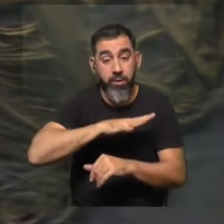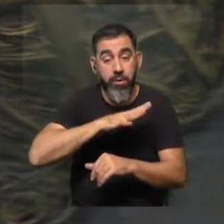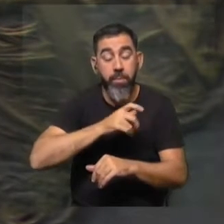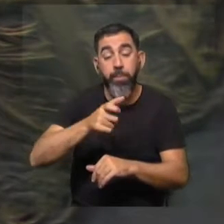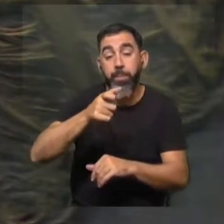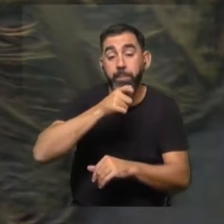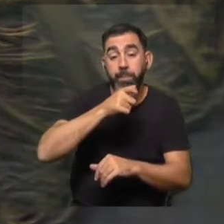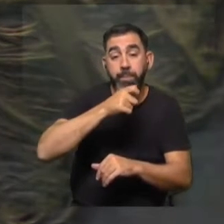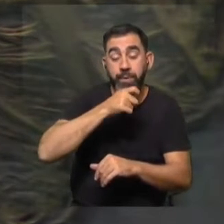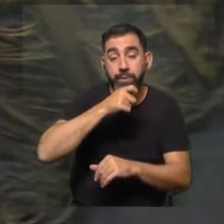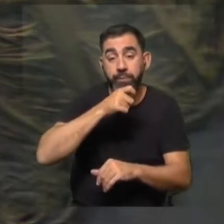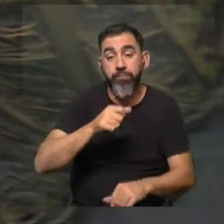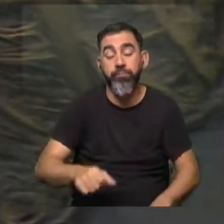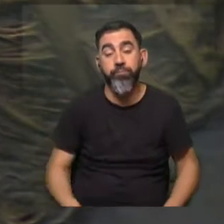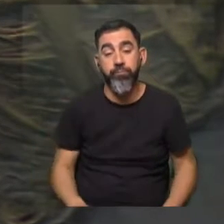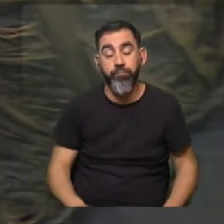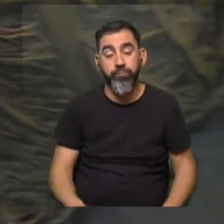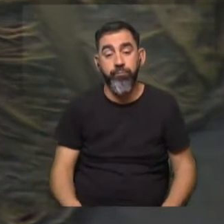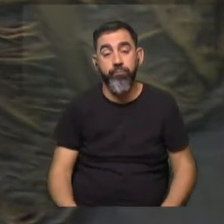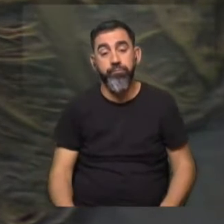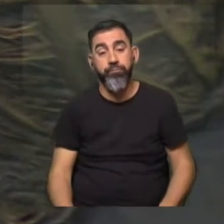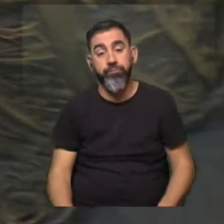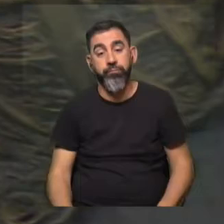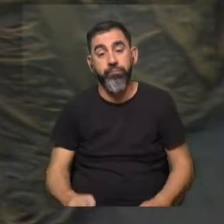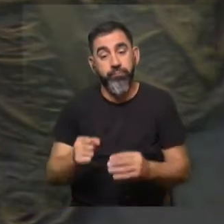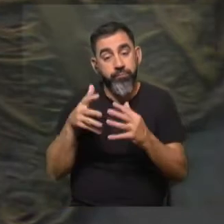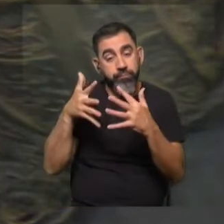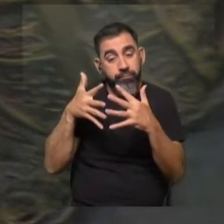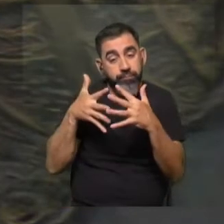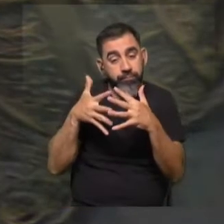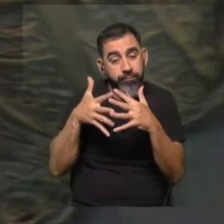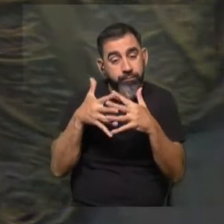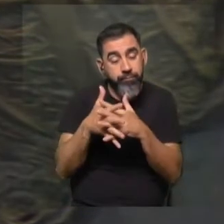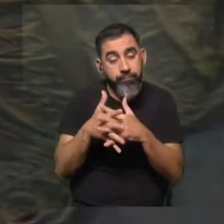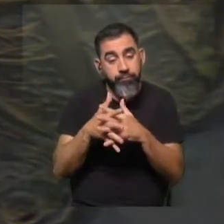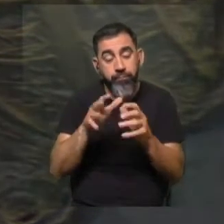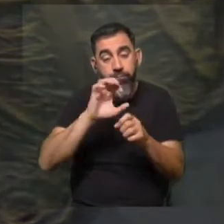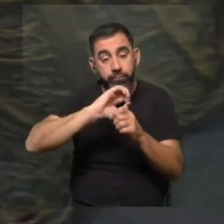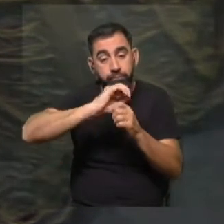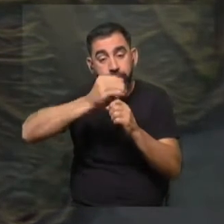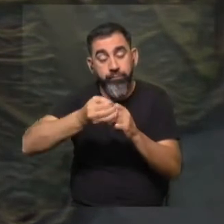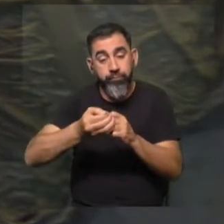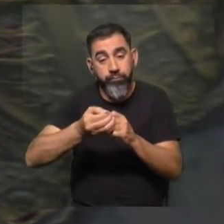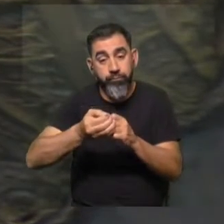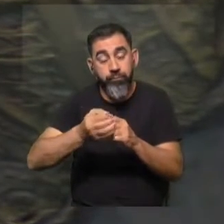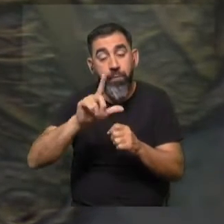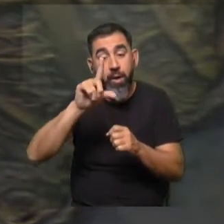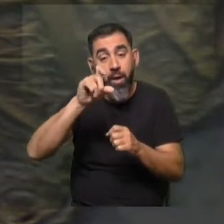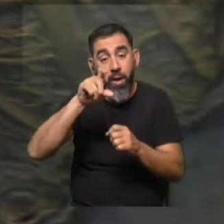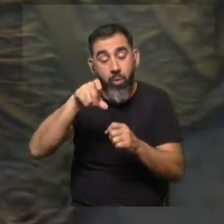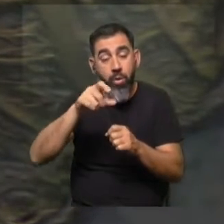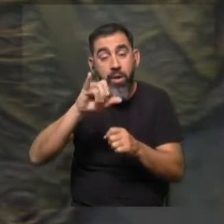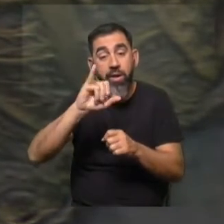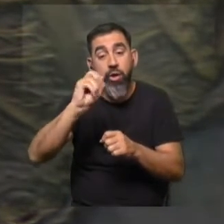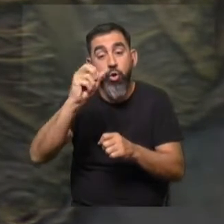rocas, o sea, en este basalto, se mete adentro de estas burbujas y esta agua está cargada en